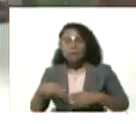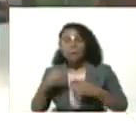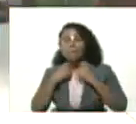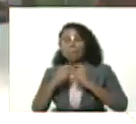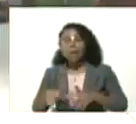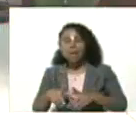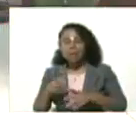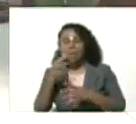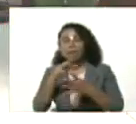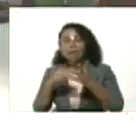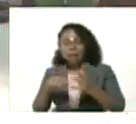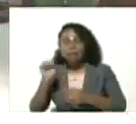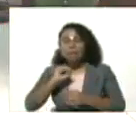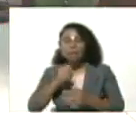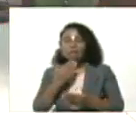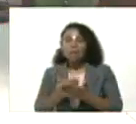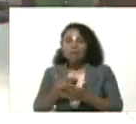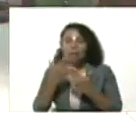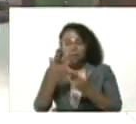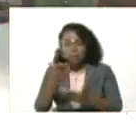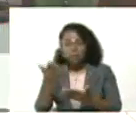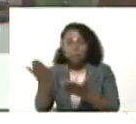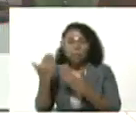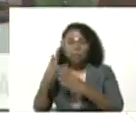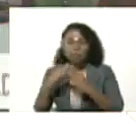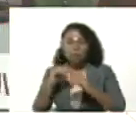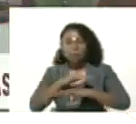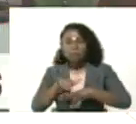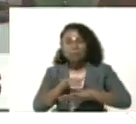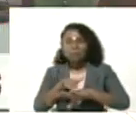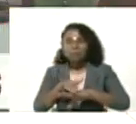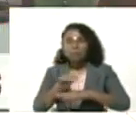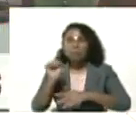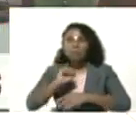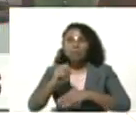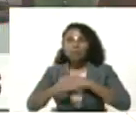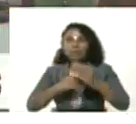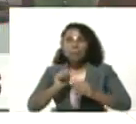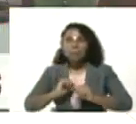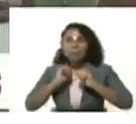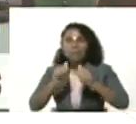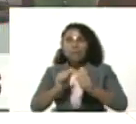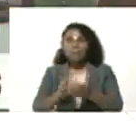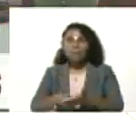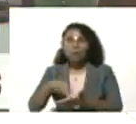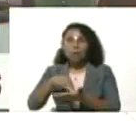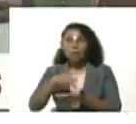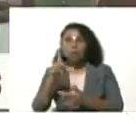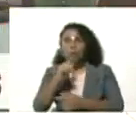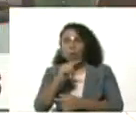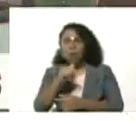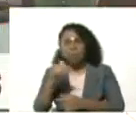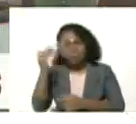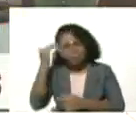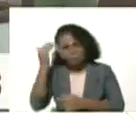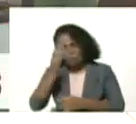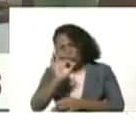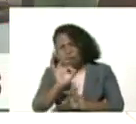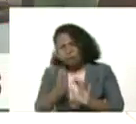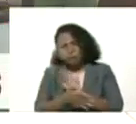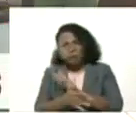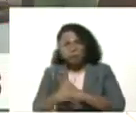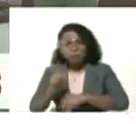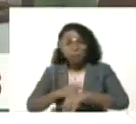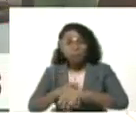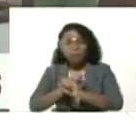sin lugar a duda, gracias a su apoyo, al apoyo de todos los ministerios, se van a empezar a levantar, no tenemos la menor duda. En horas de la